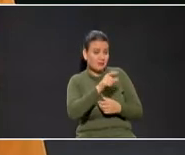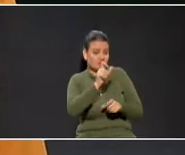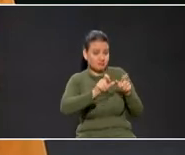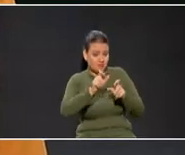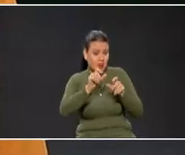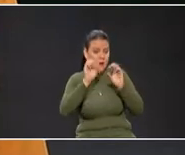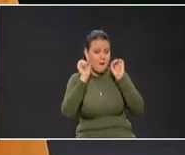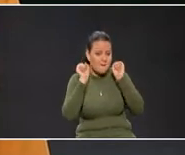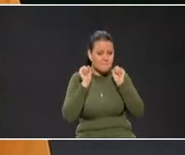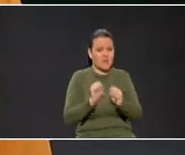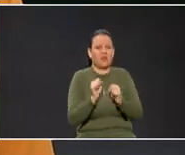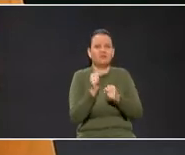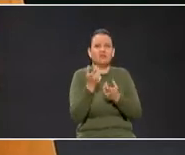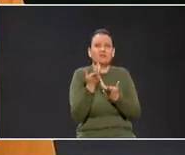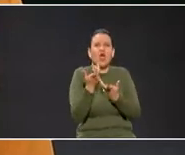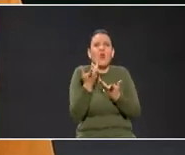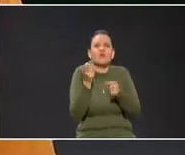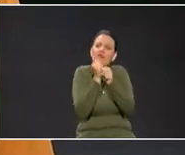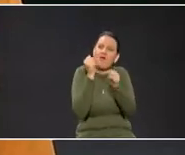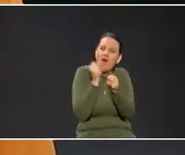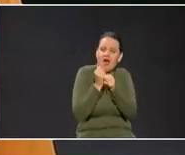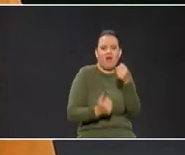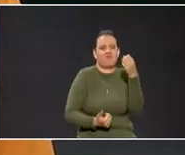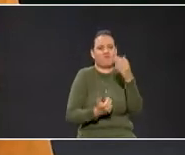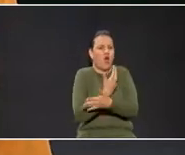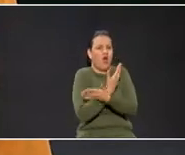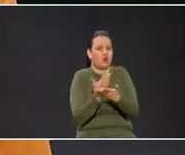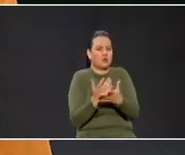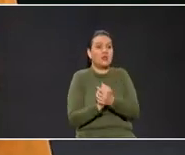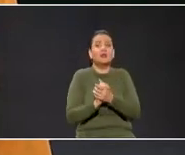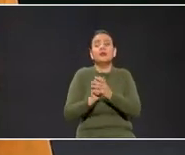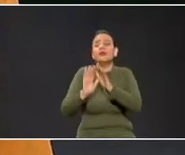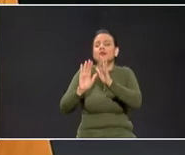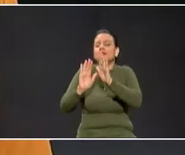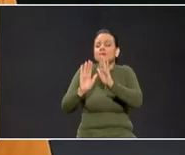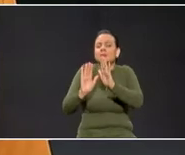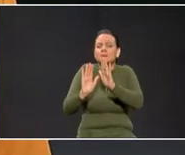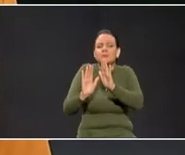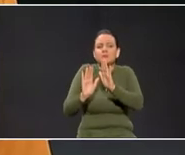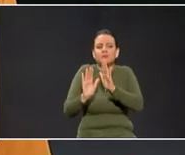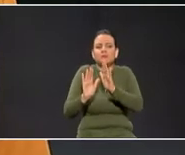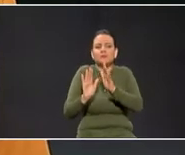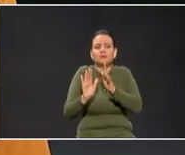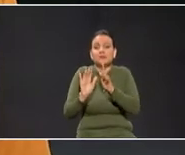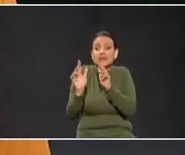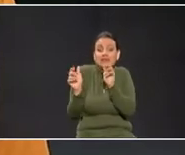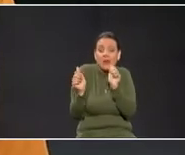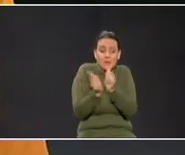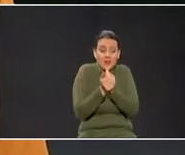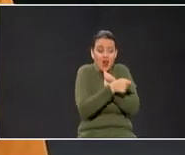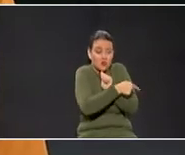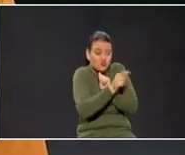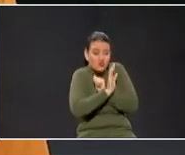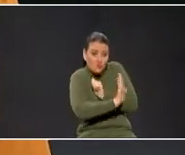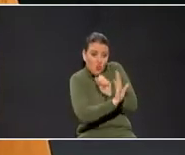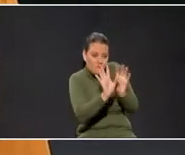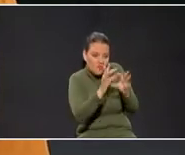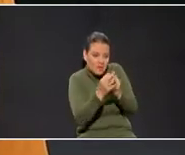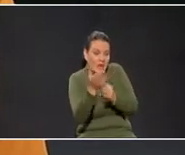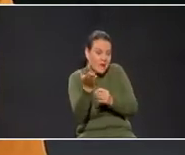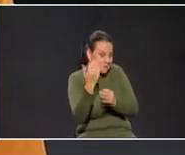económico de la ciudad y un acompañamiento muy importante con la familia y con la